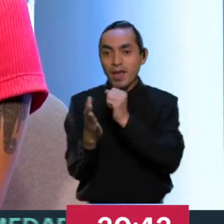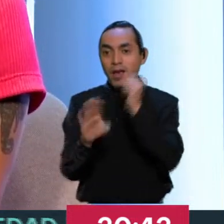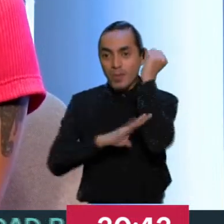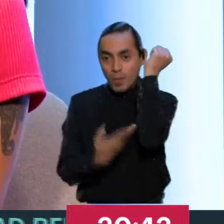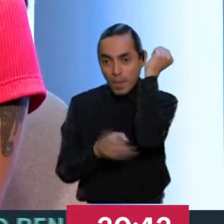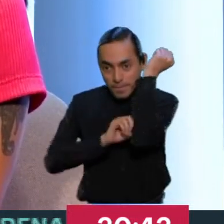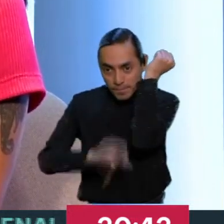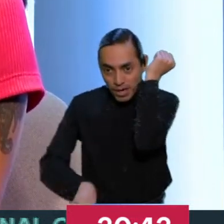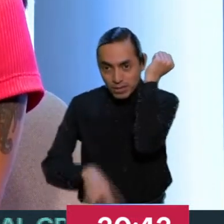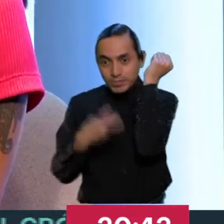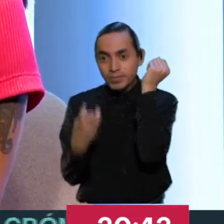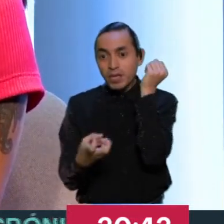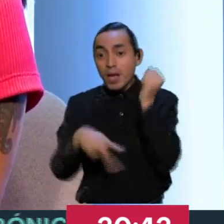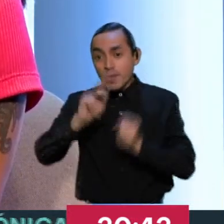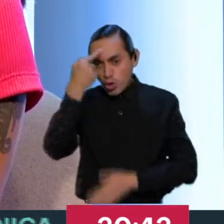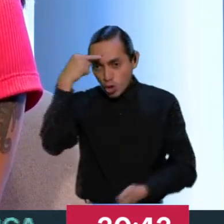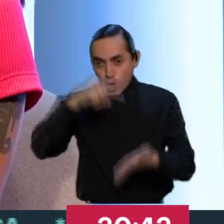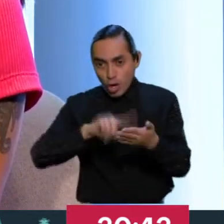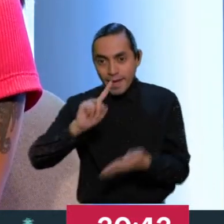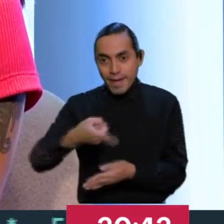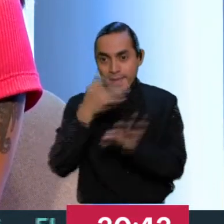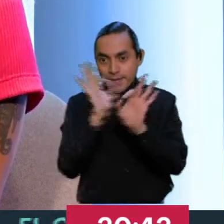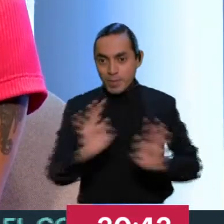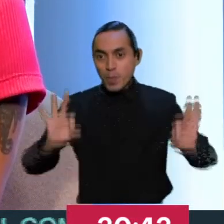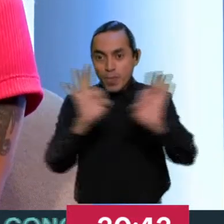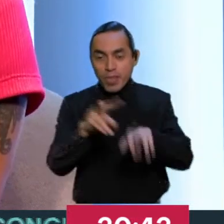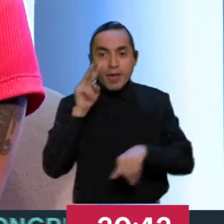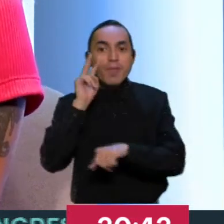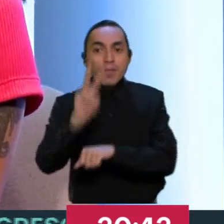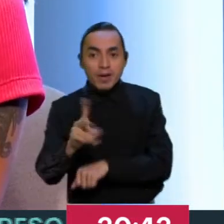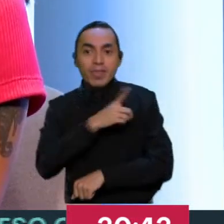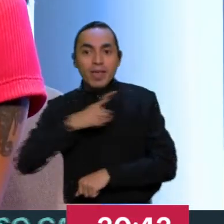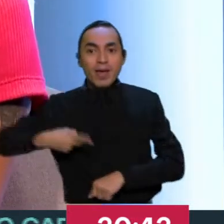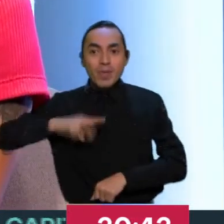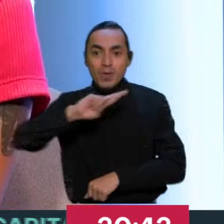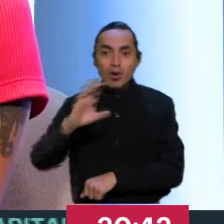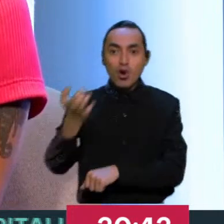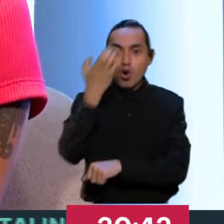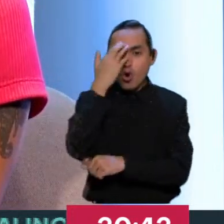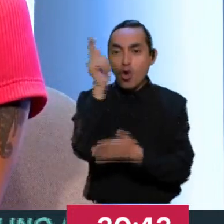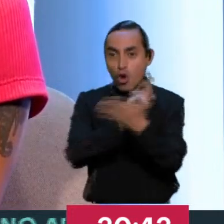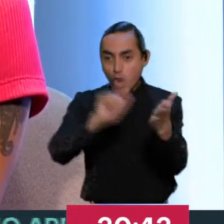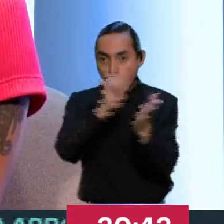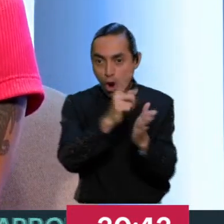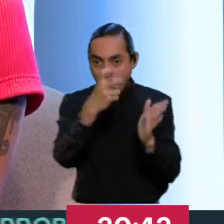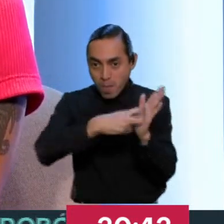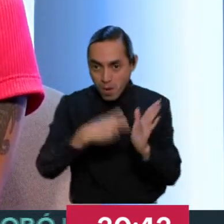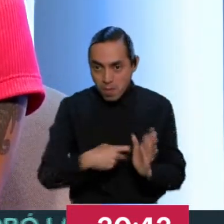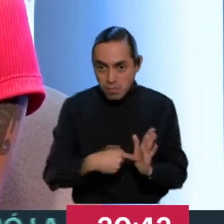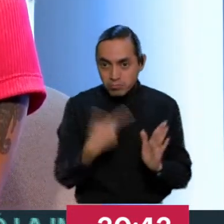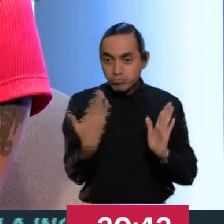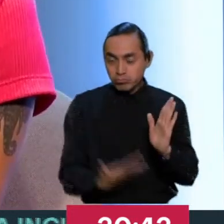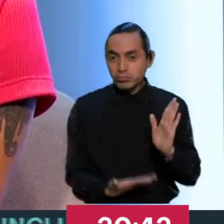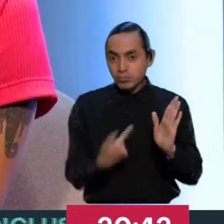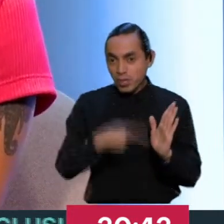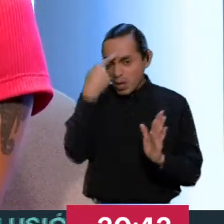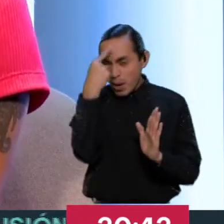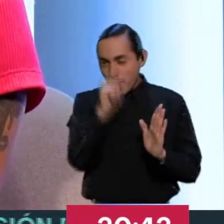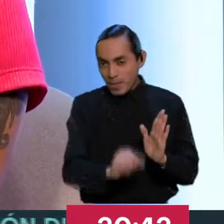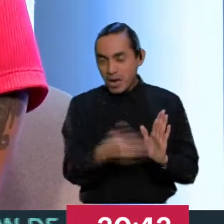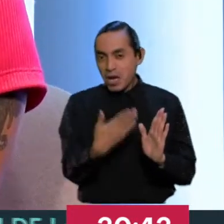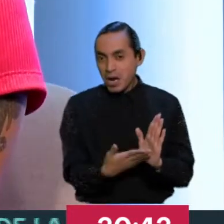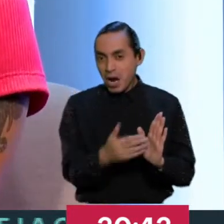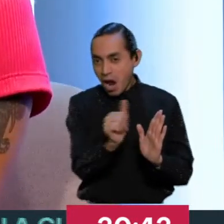Pero sí creo que es importante ver que hay que reconocer que se legisla o se reforma también para